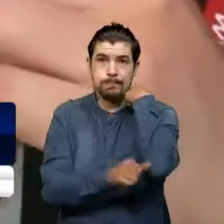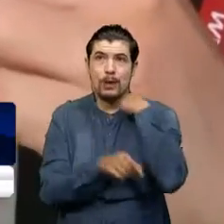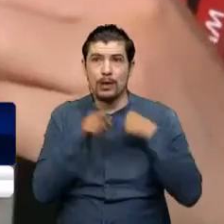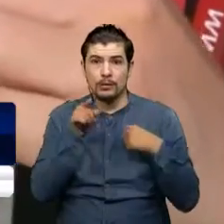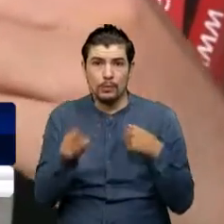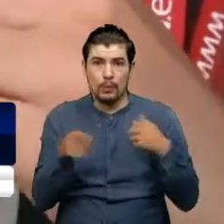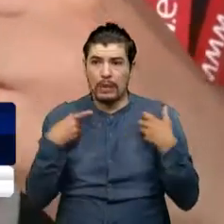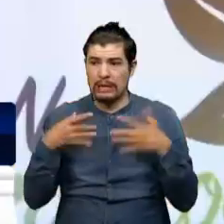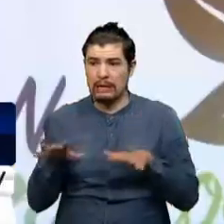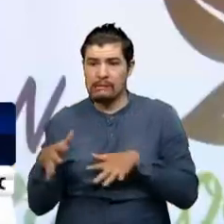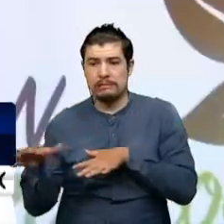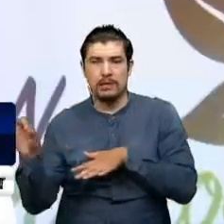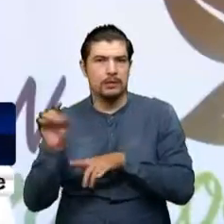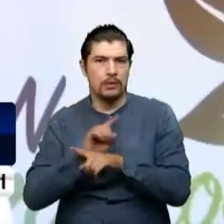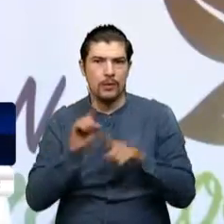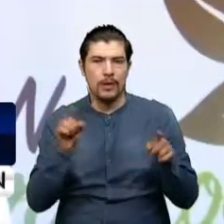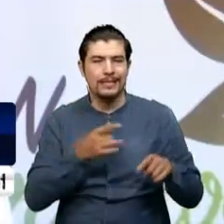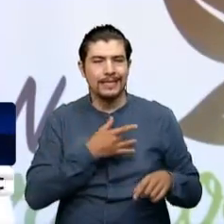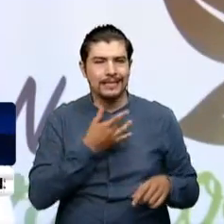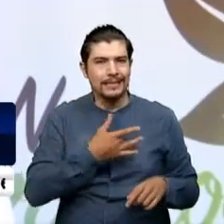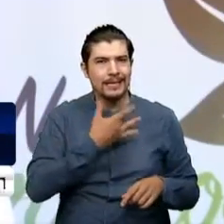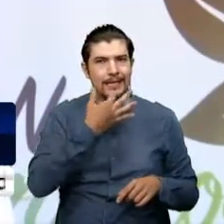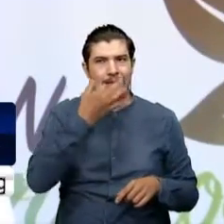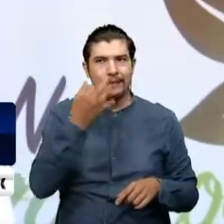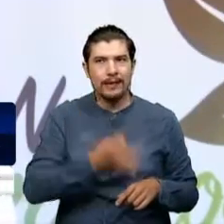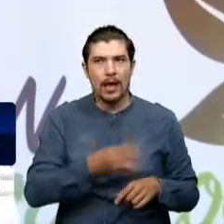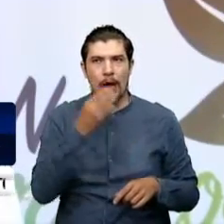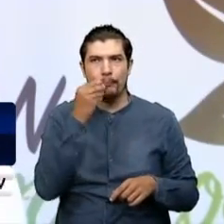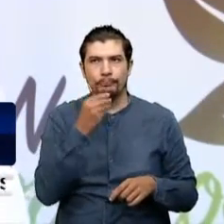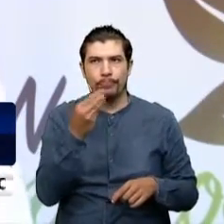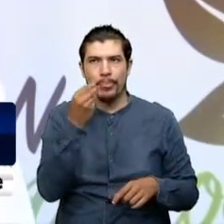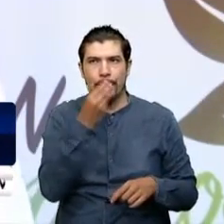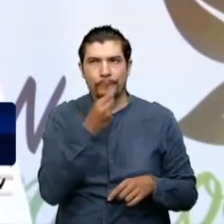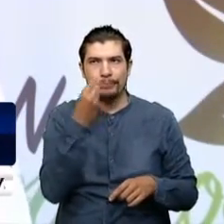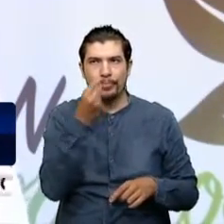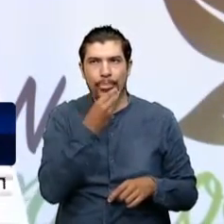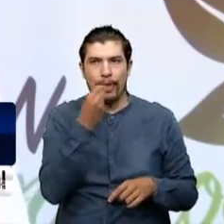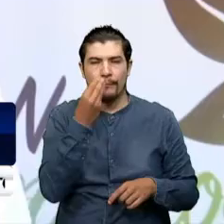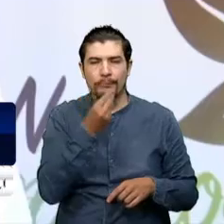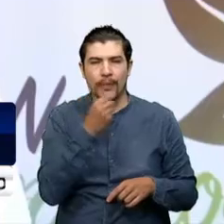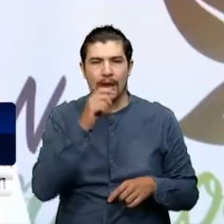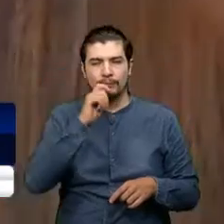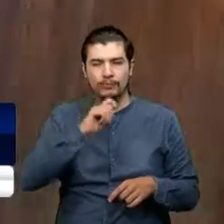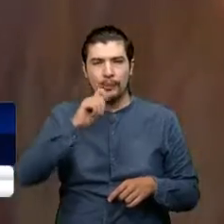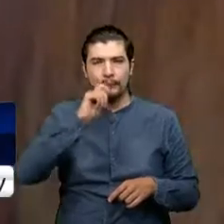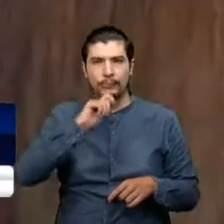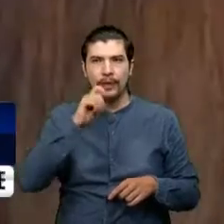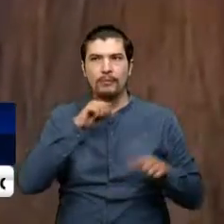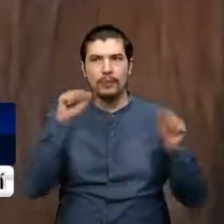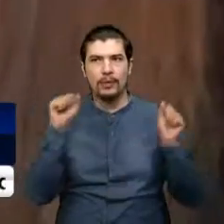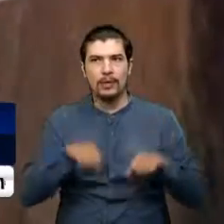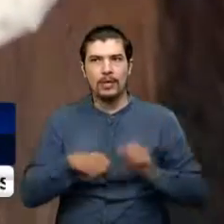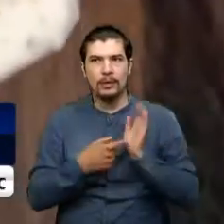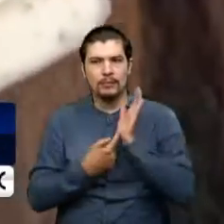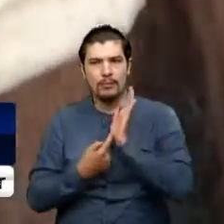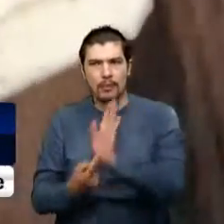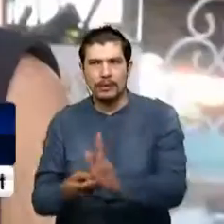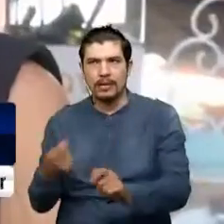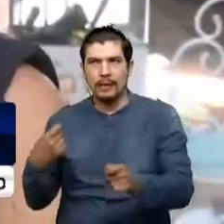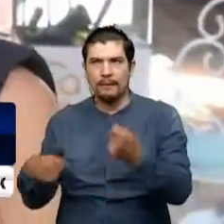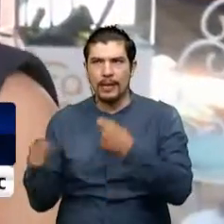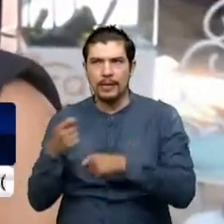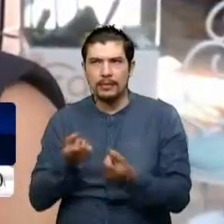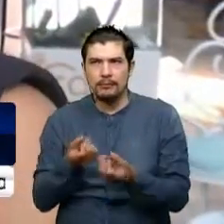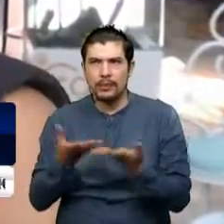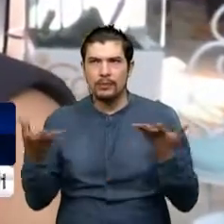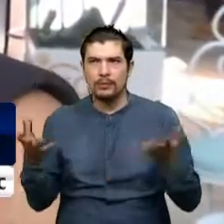que se sienta realmente que tiene la cremosidad, ¿no? Para poder que presentar un producto de la calidad